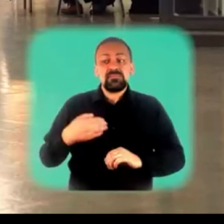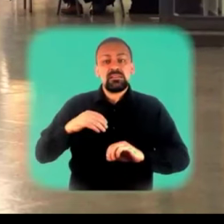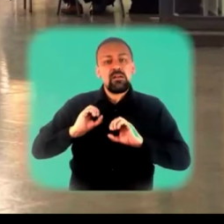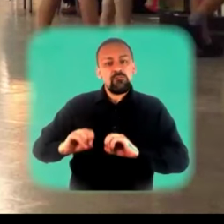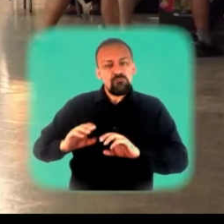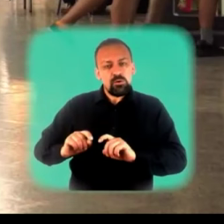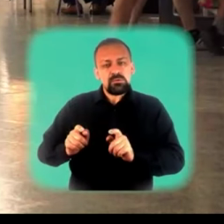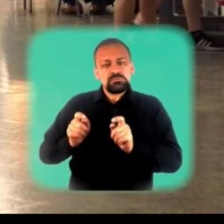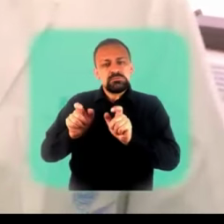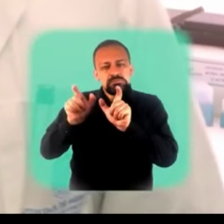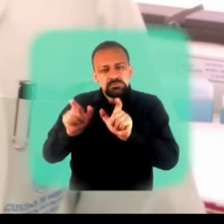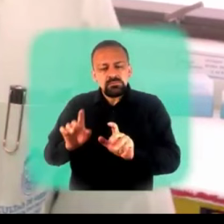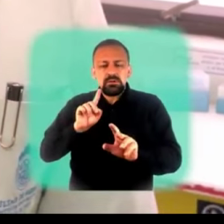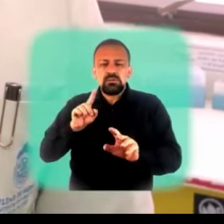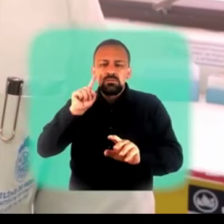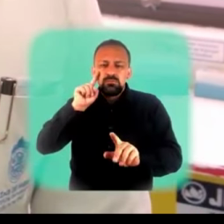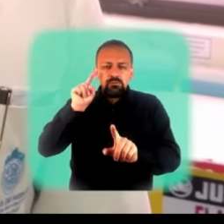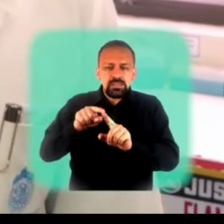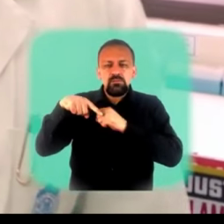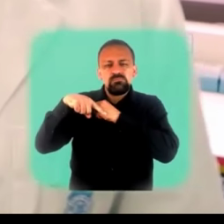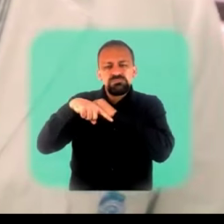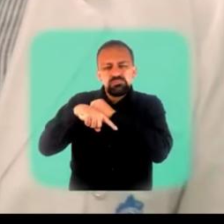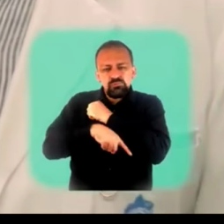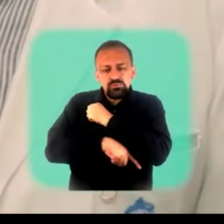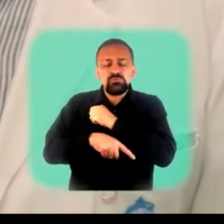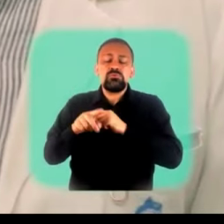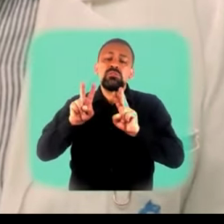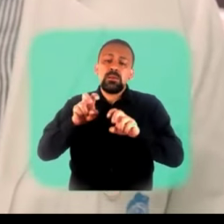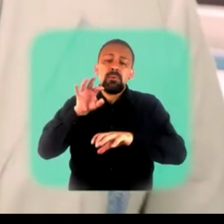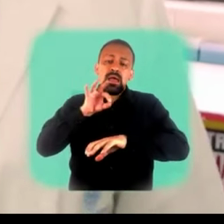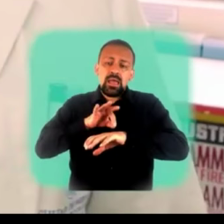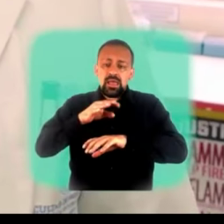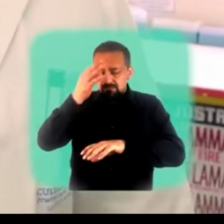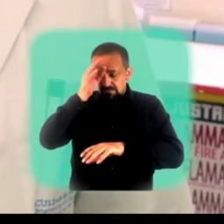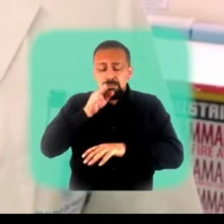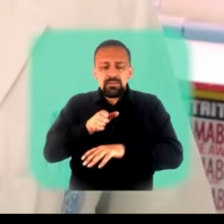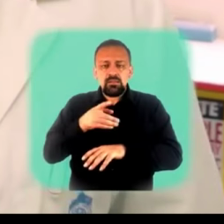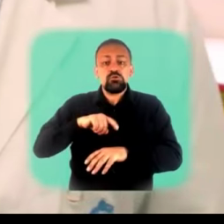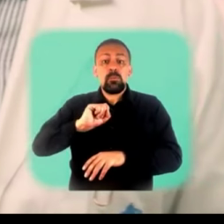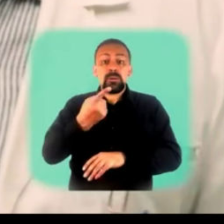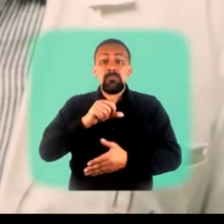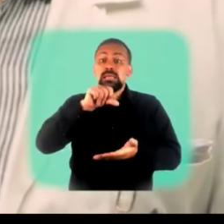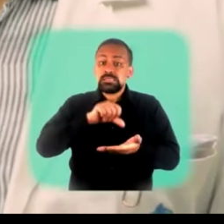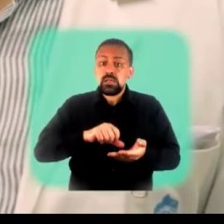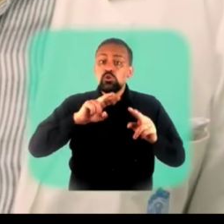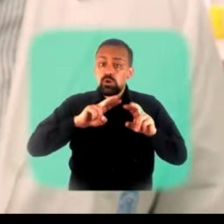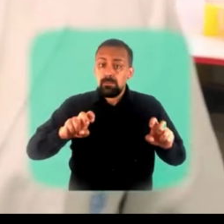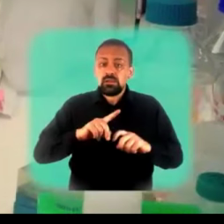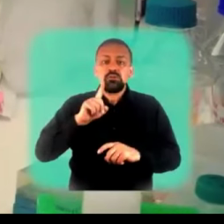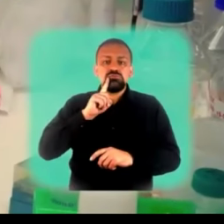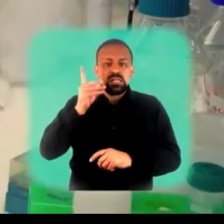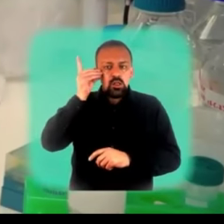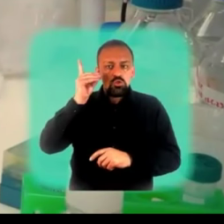La formación avanzada de capital humano especializado en enfermedades crónicas ha sido un esfuerzo continuo en ACDIS. Somos el primer centro de investigación que cuenta